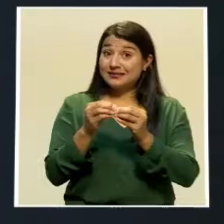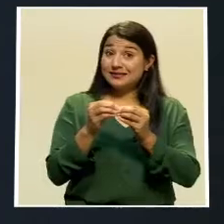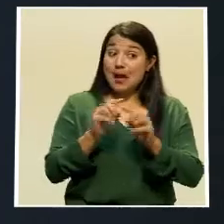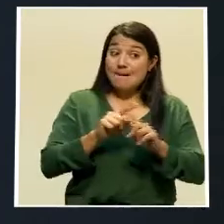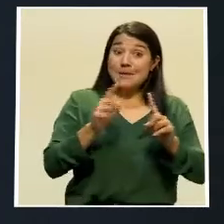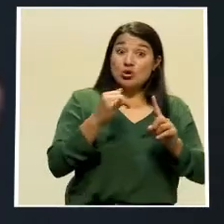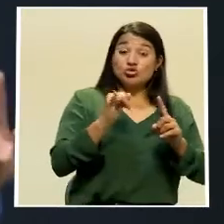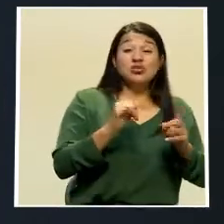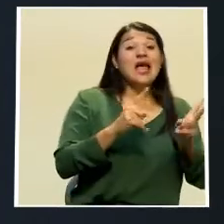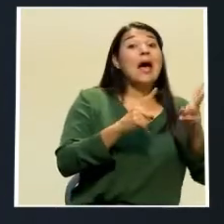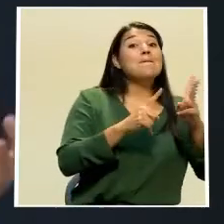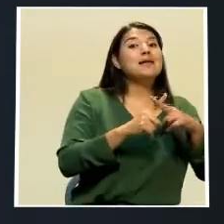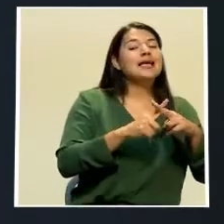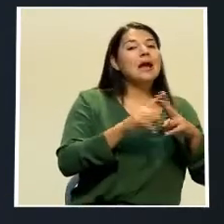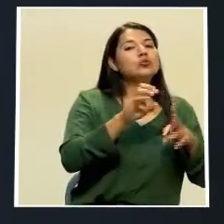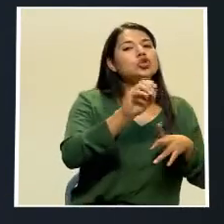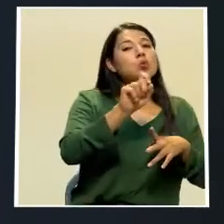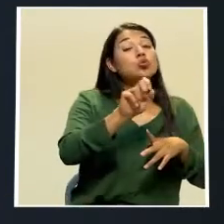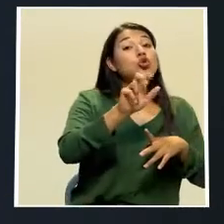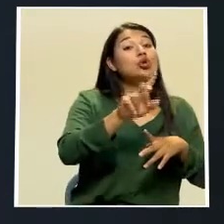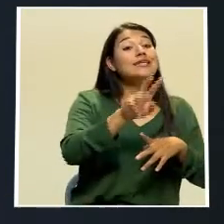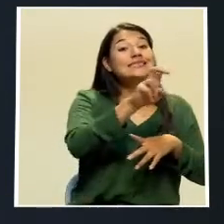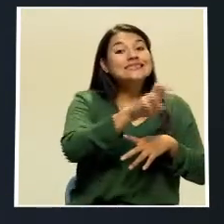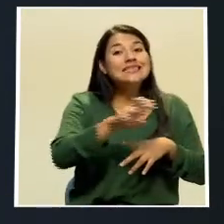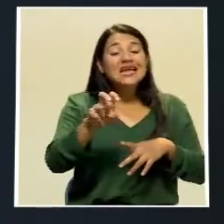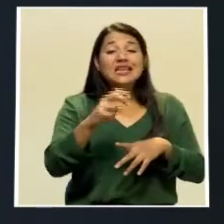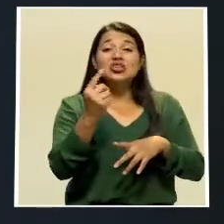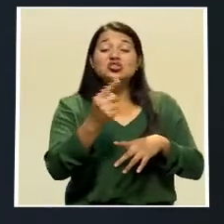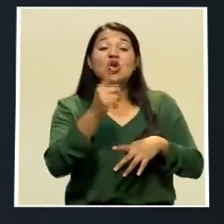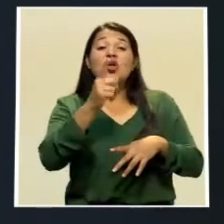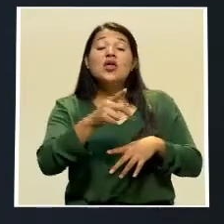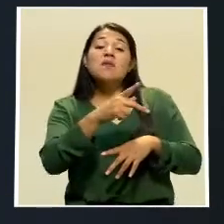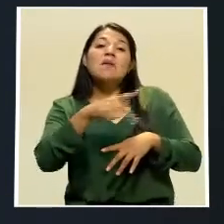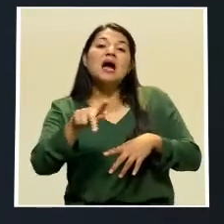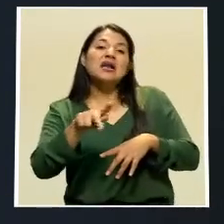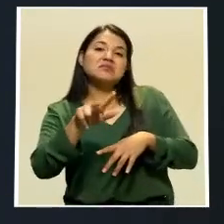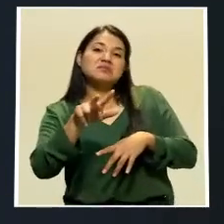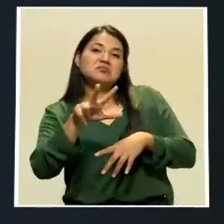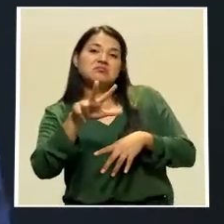Entonces esa es la diferencia entre una cosa y otra, es enorme.